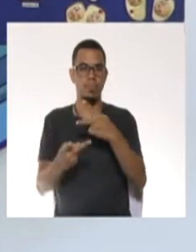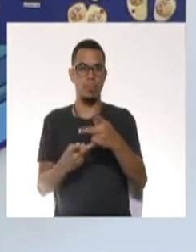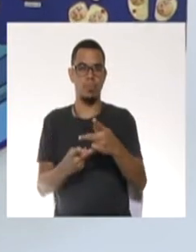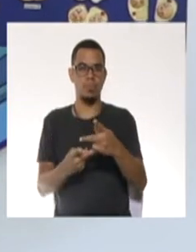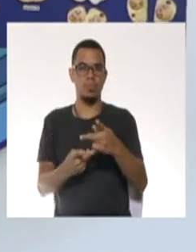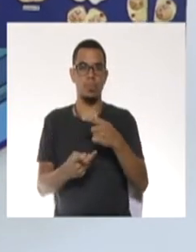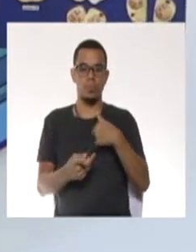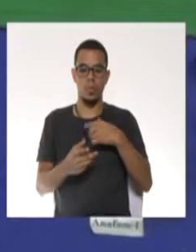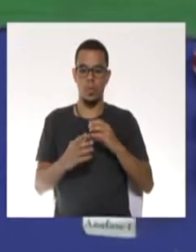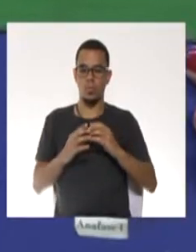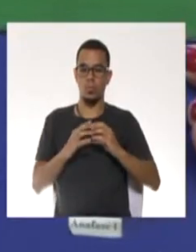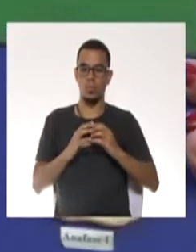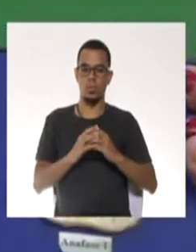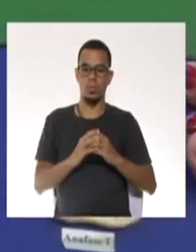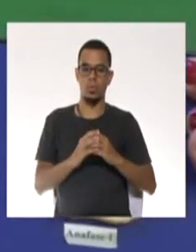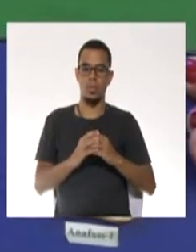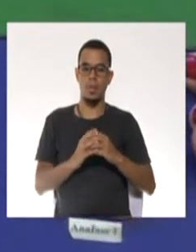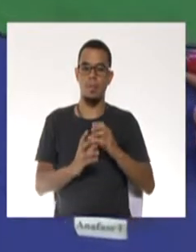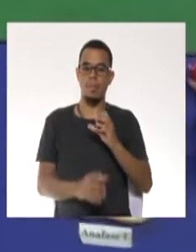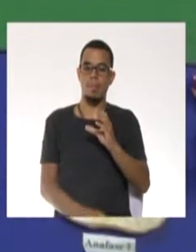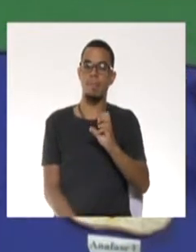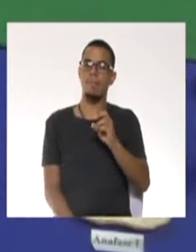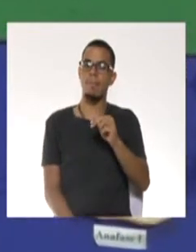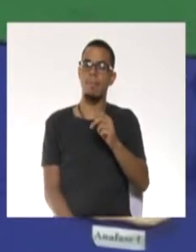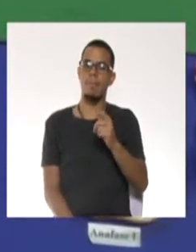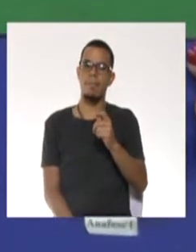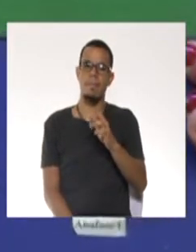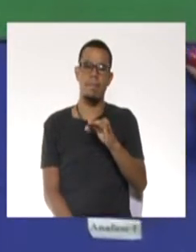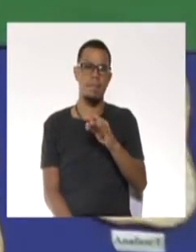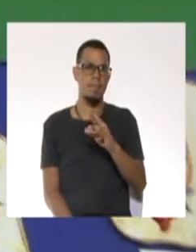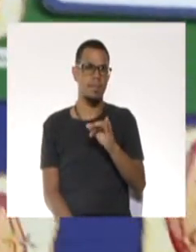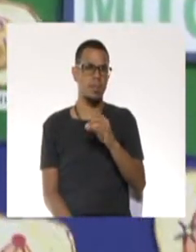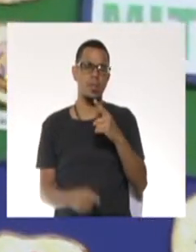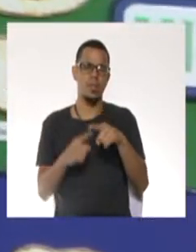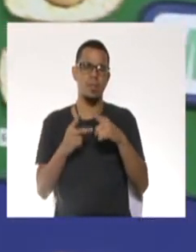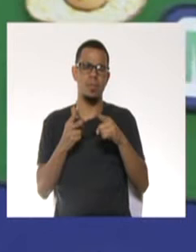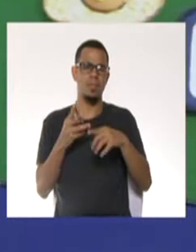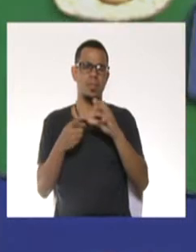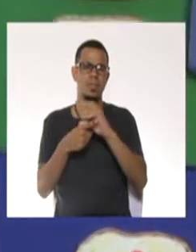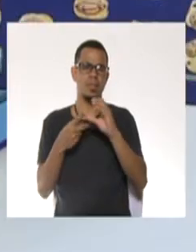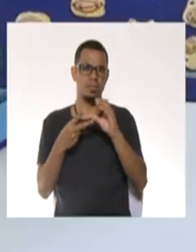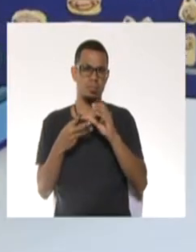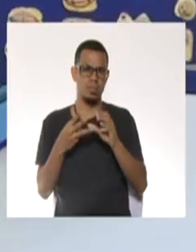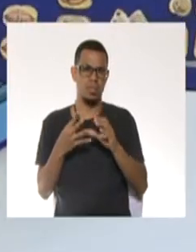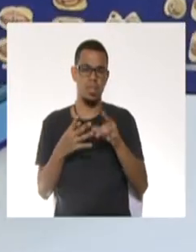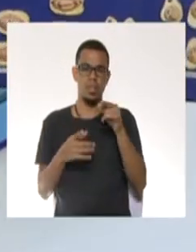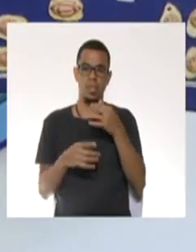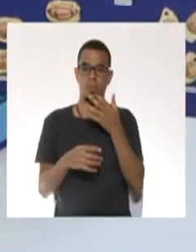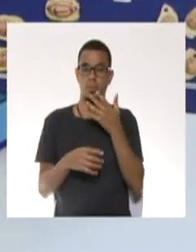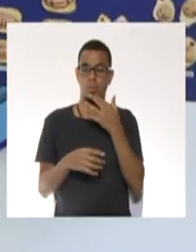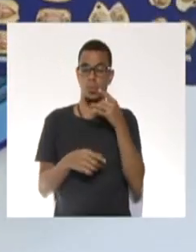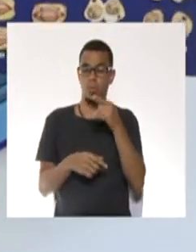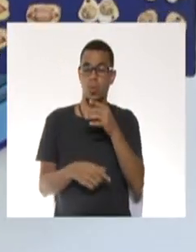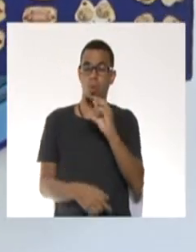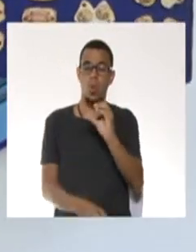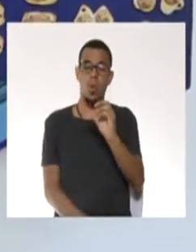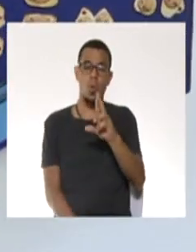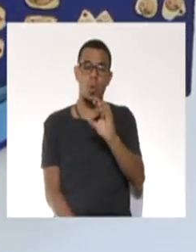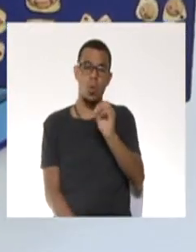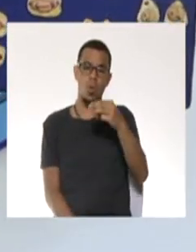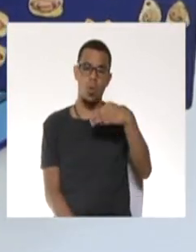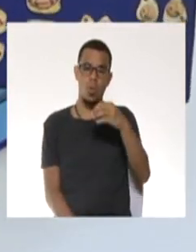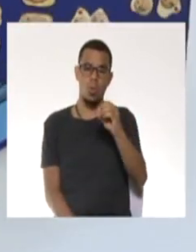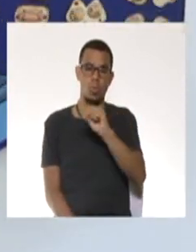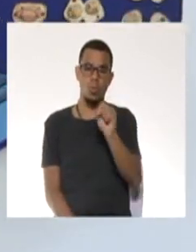el nucleolo, el centriono, la membrana, los cromosomas, que son tan importantes porque allí está incluido